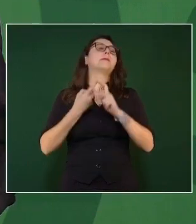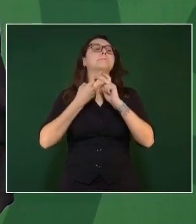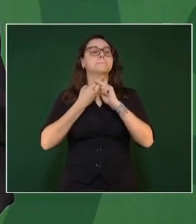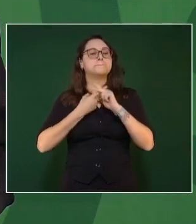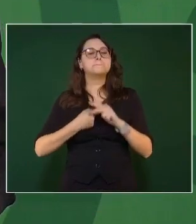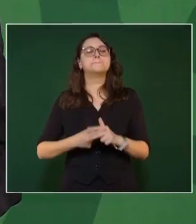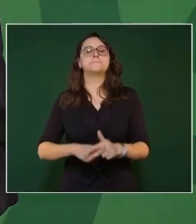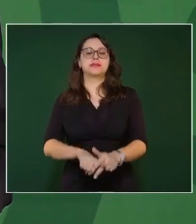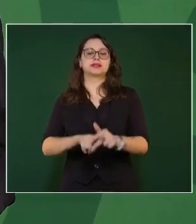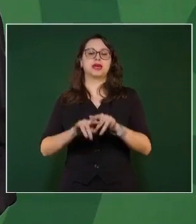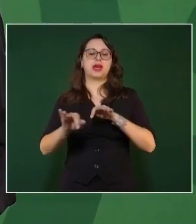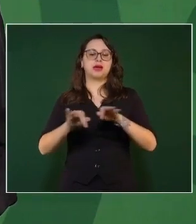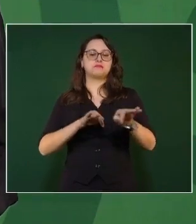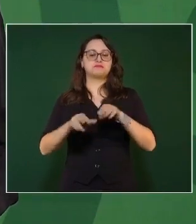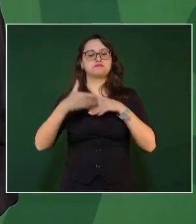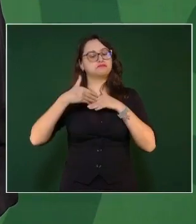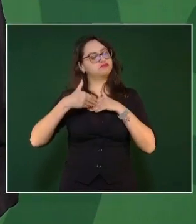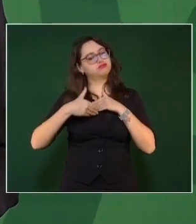a trabajar y